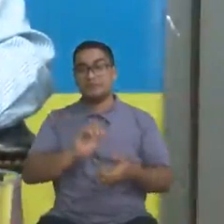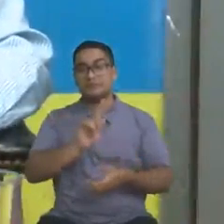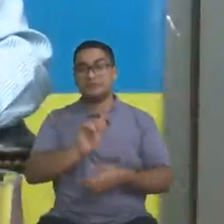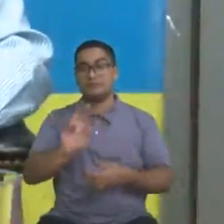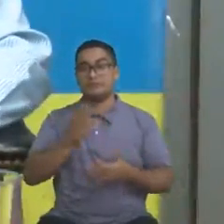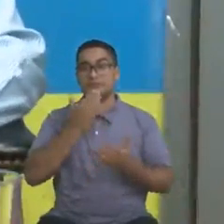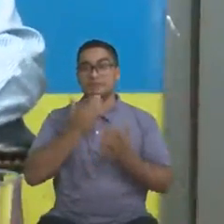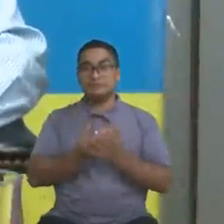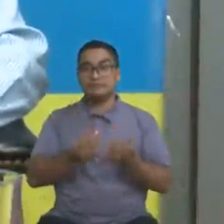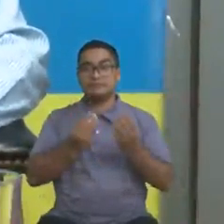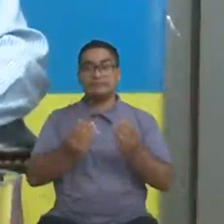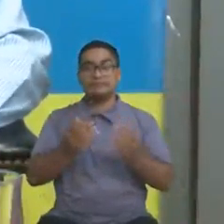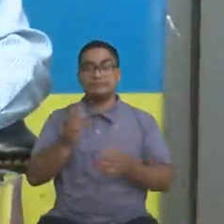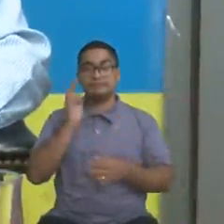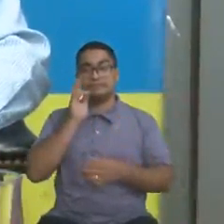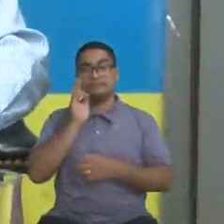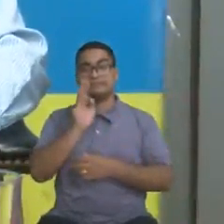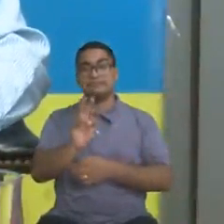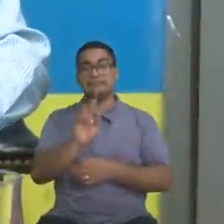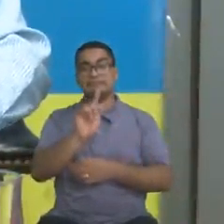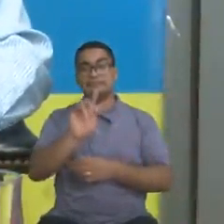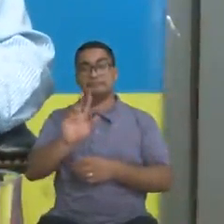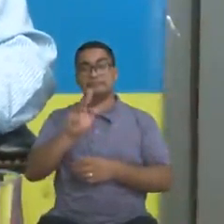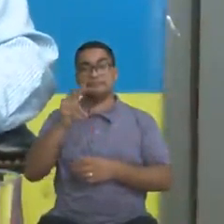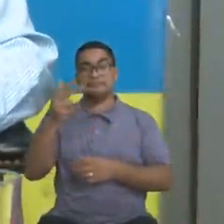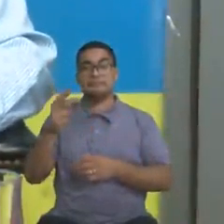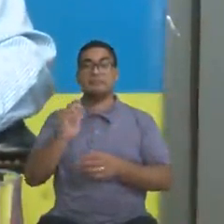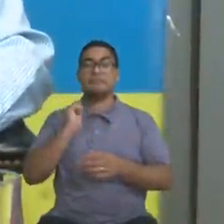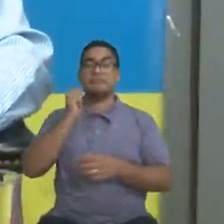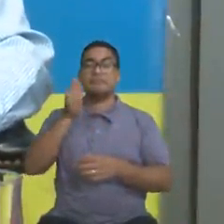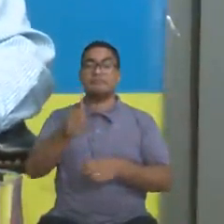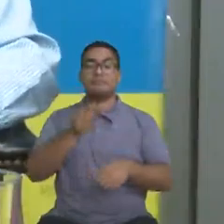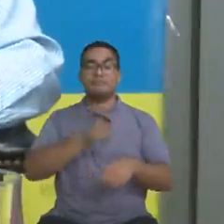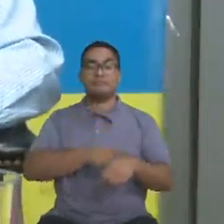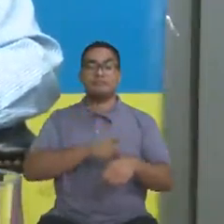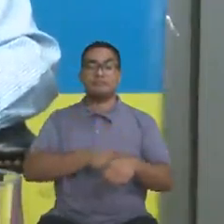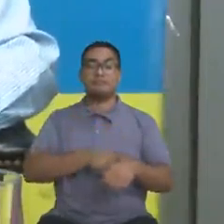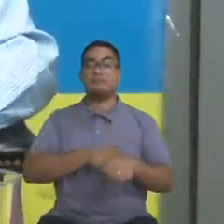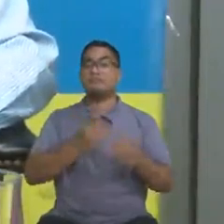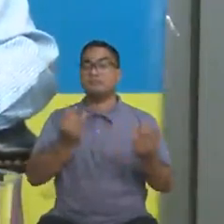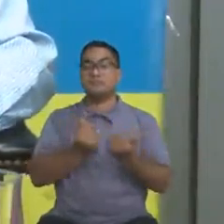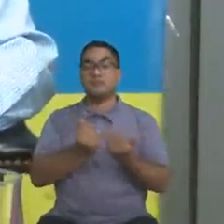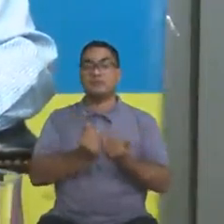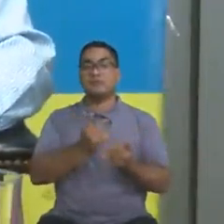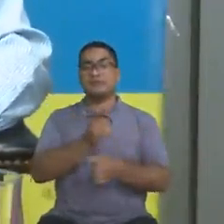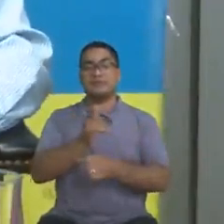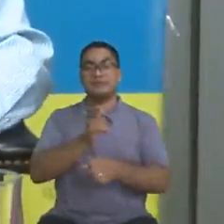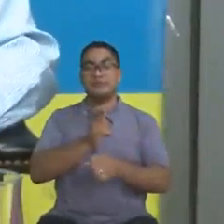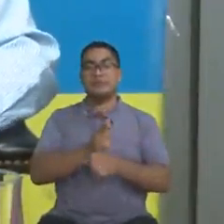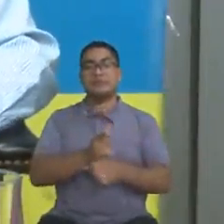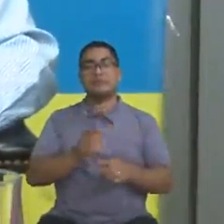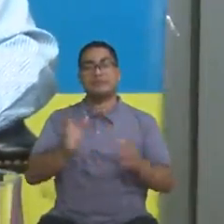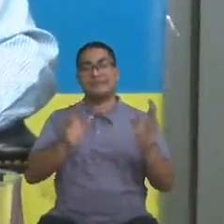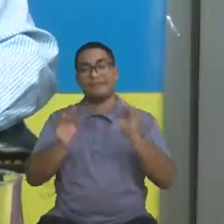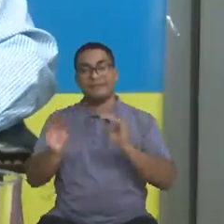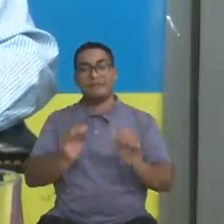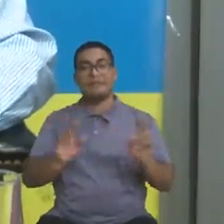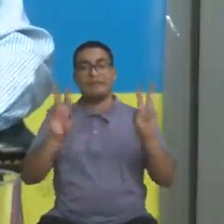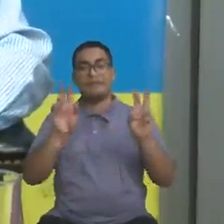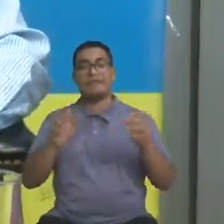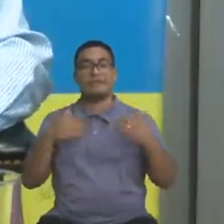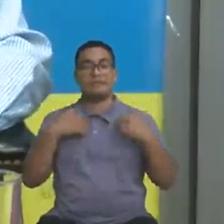fundamental para el crecimiento, ¿eh? Porque para tiene que ver con el crecimiento y desarrollo del niño. Y desarrollo de nuestros niños y nuestras niñas. Le agradecemos, licenciada Rosa